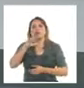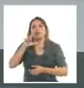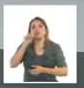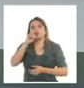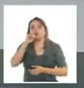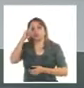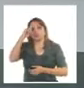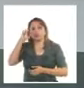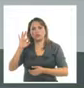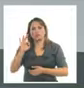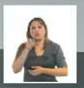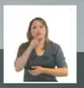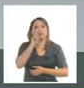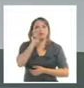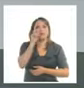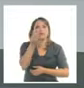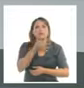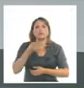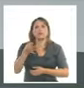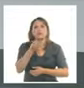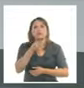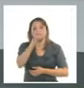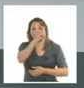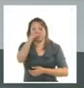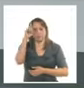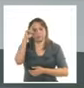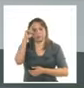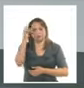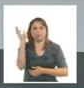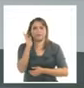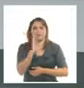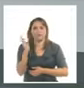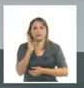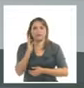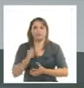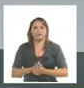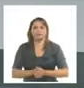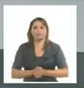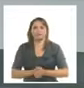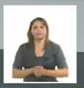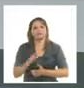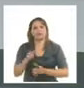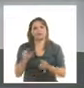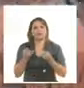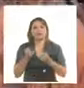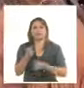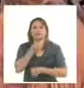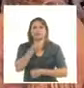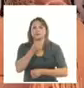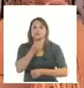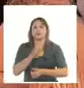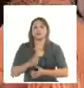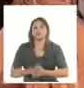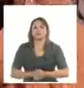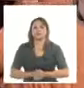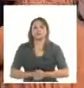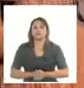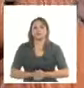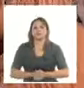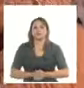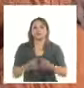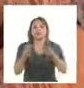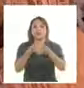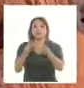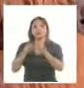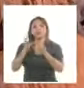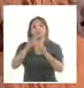semana en el municipio espirituano de Fomento. Desde ese territorio recibimos el reporte. Las compañías de